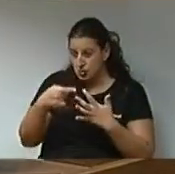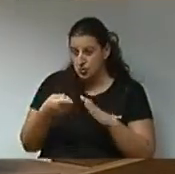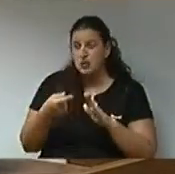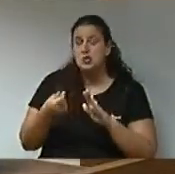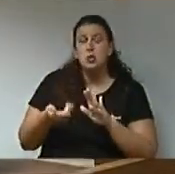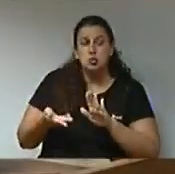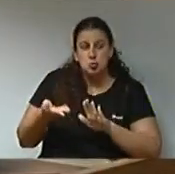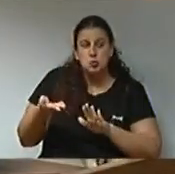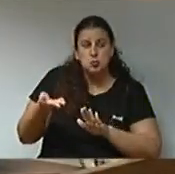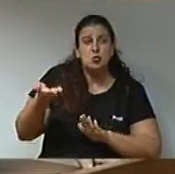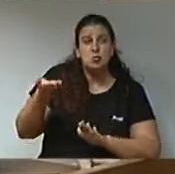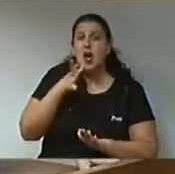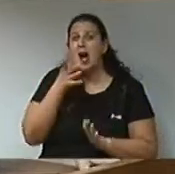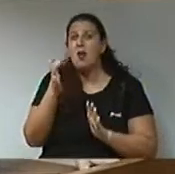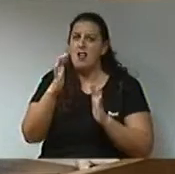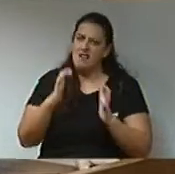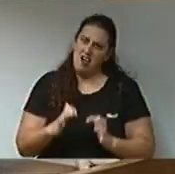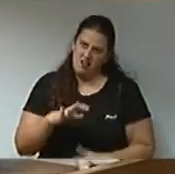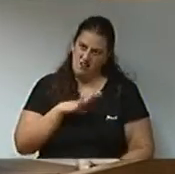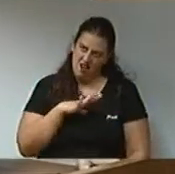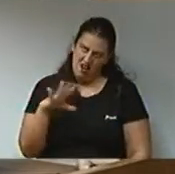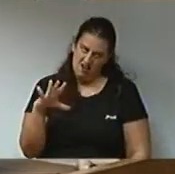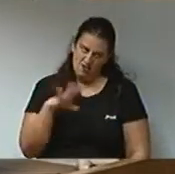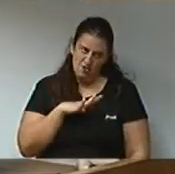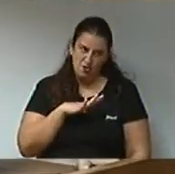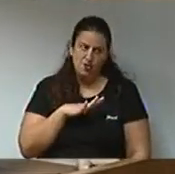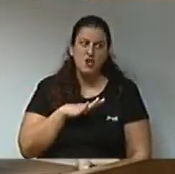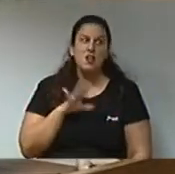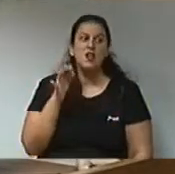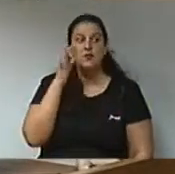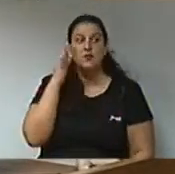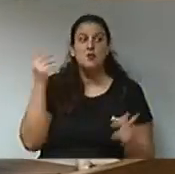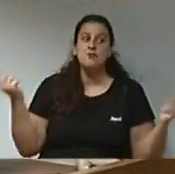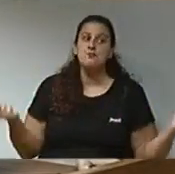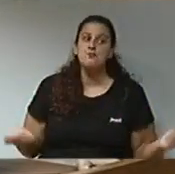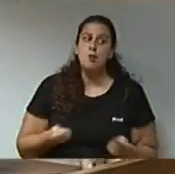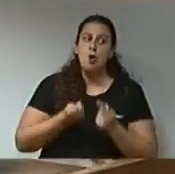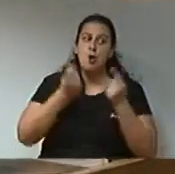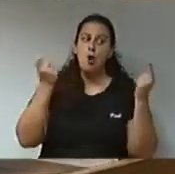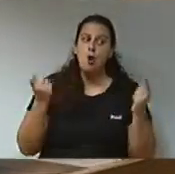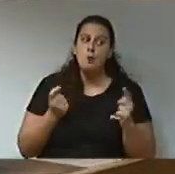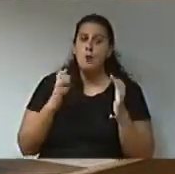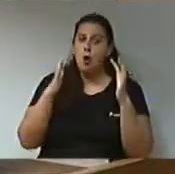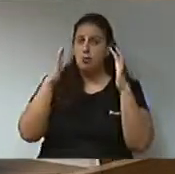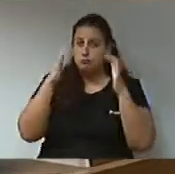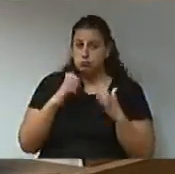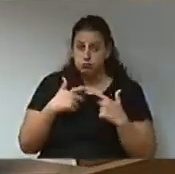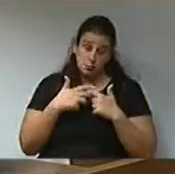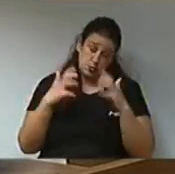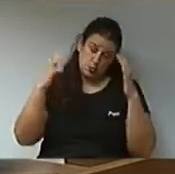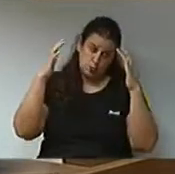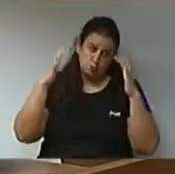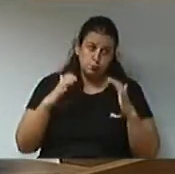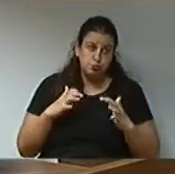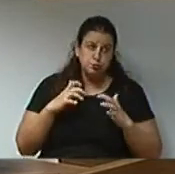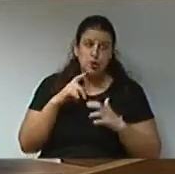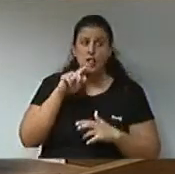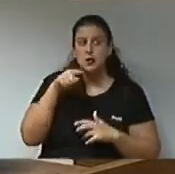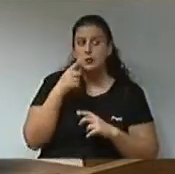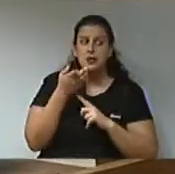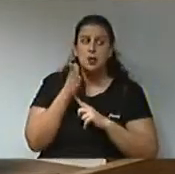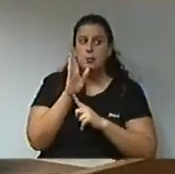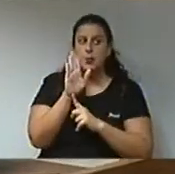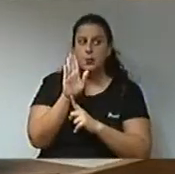subiéndolos. No puede ser que después de anunciar una bajada de impuestos vaya usted descafeinando la